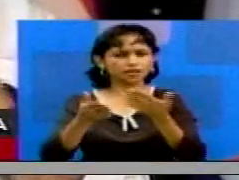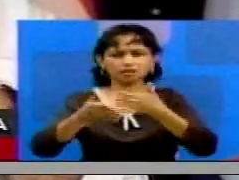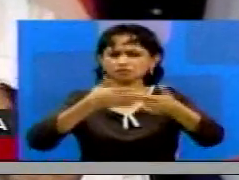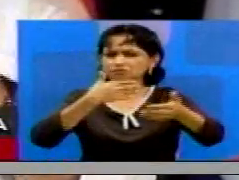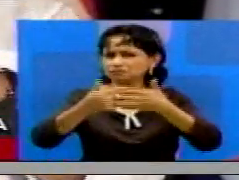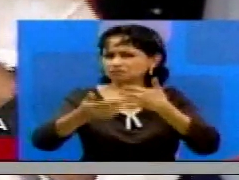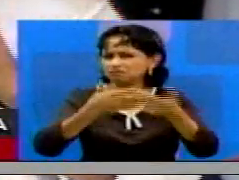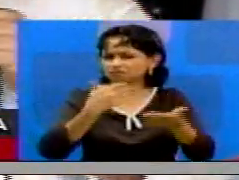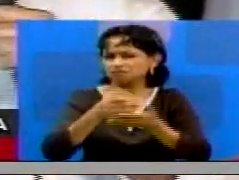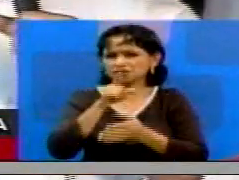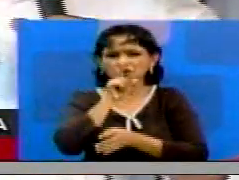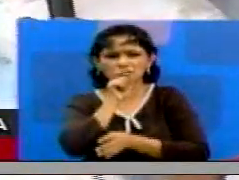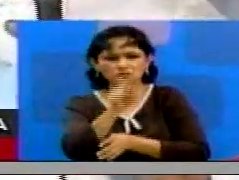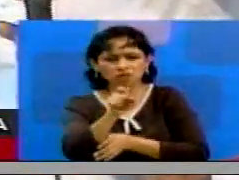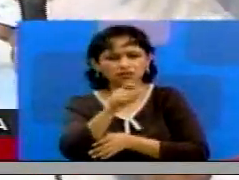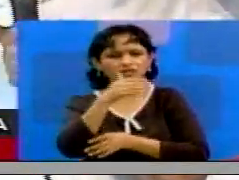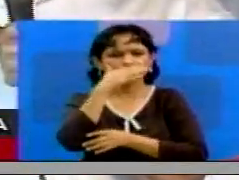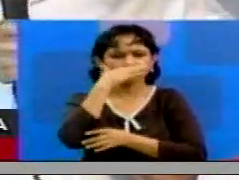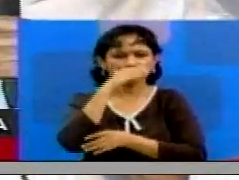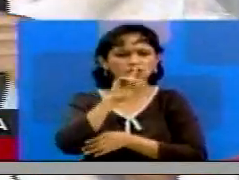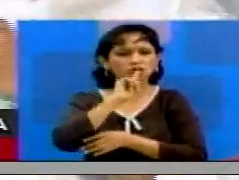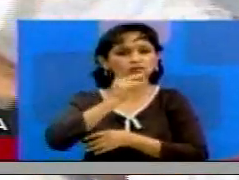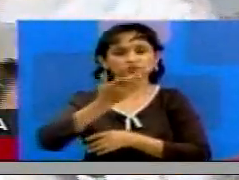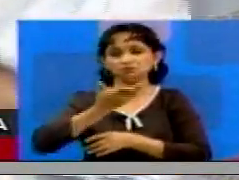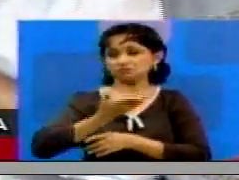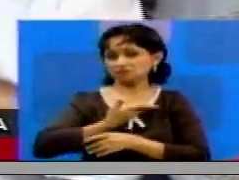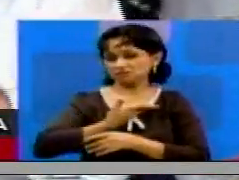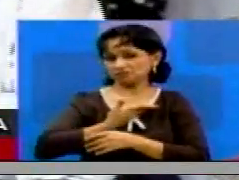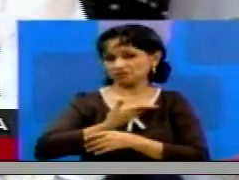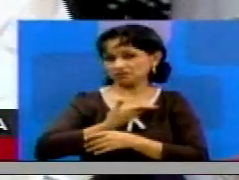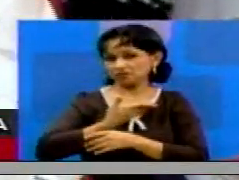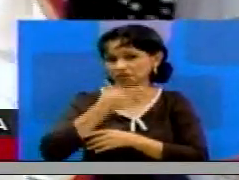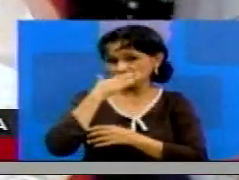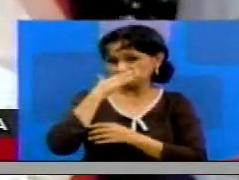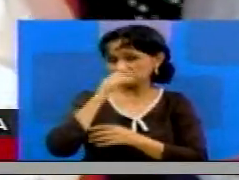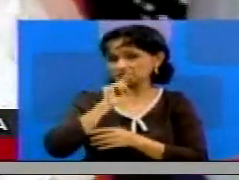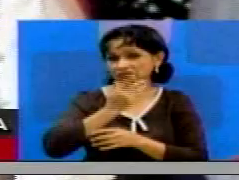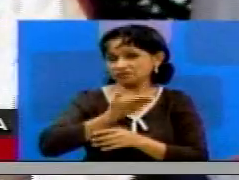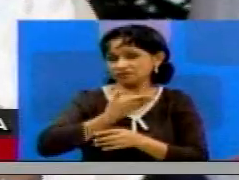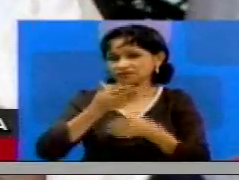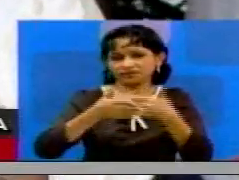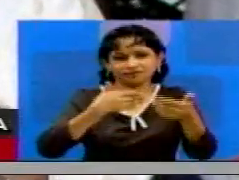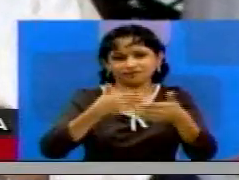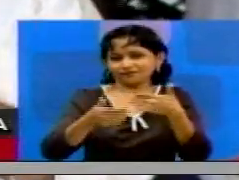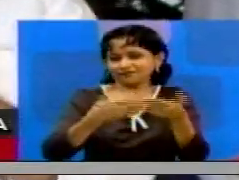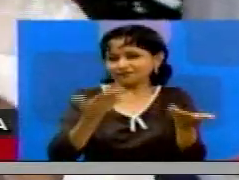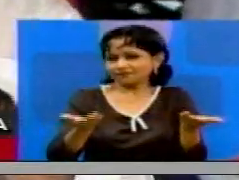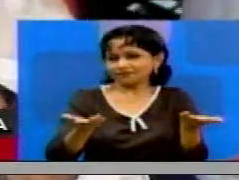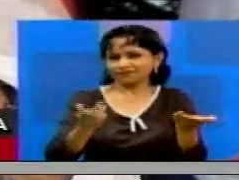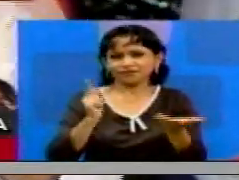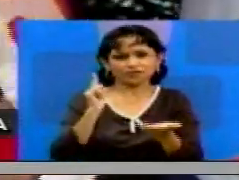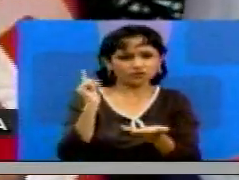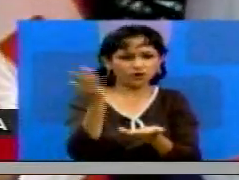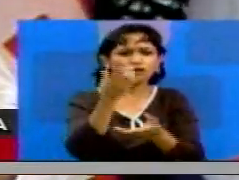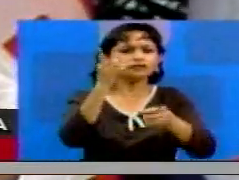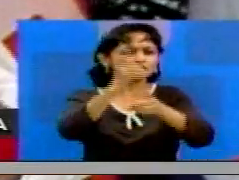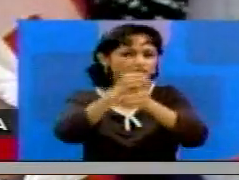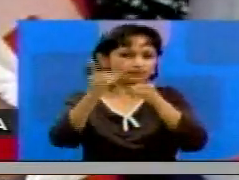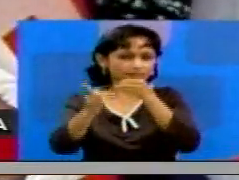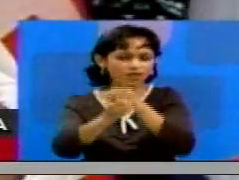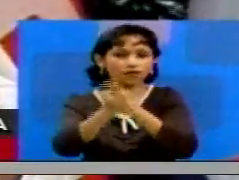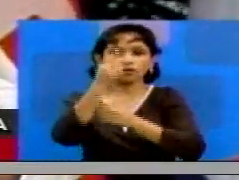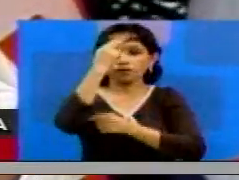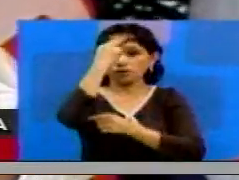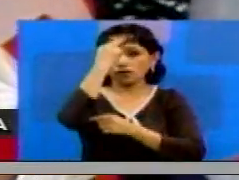independientemente de que unos simpaticen con nosotros y que otros no simpaticen con nosotros, todos estamos obligados a